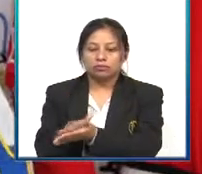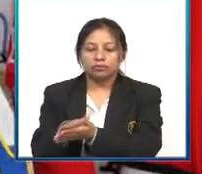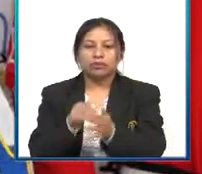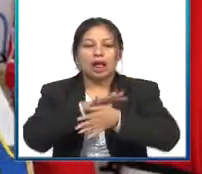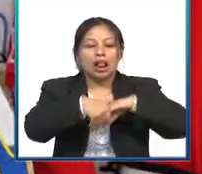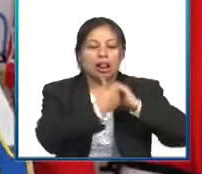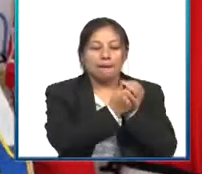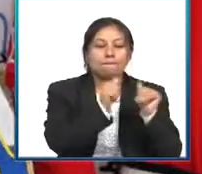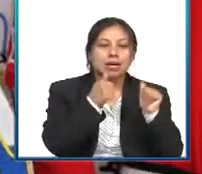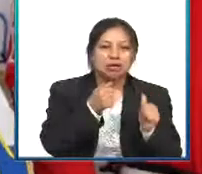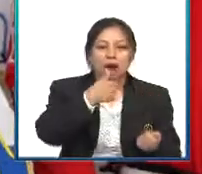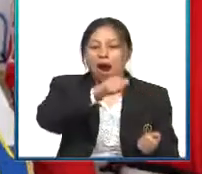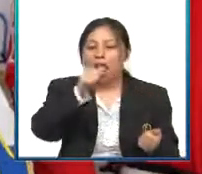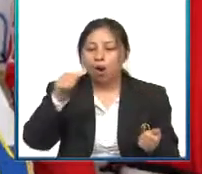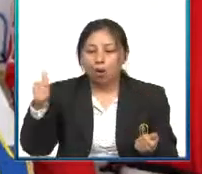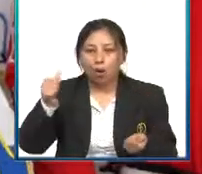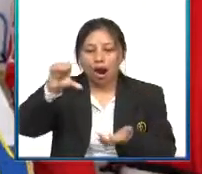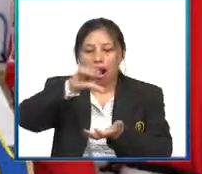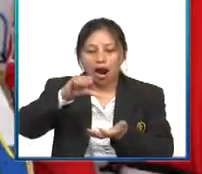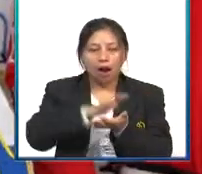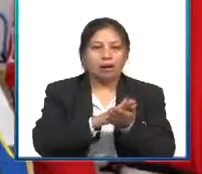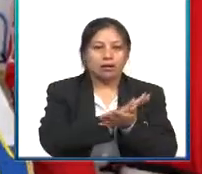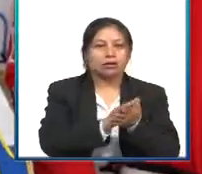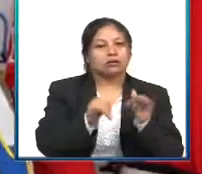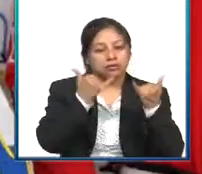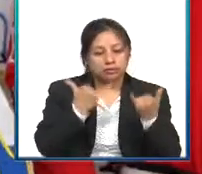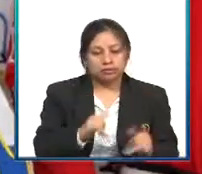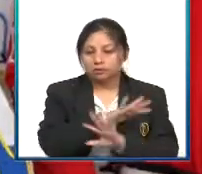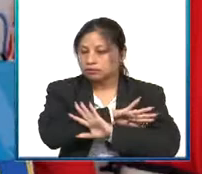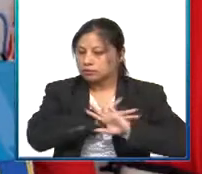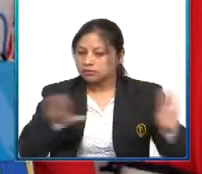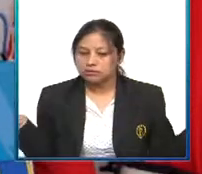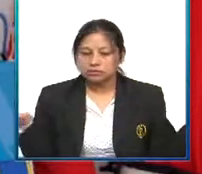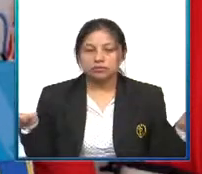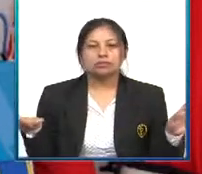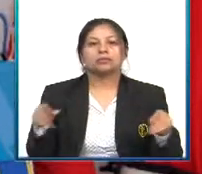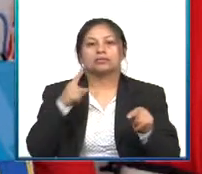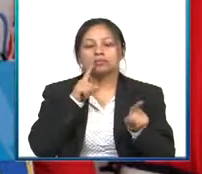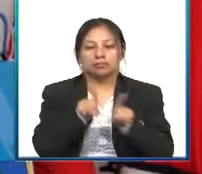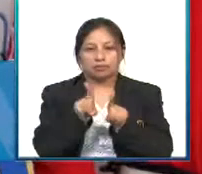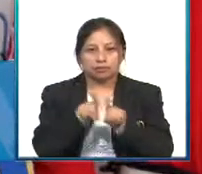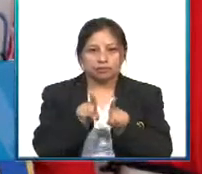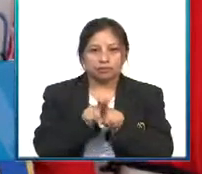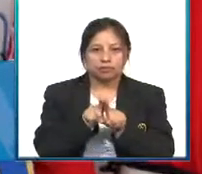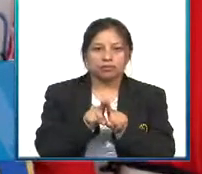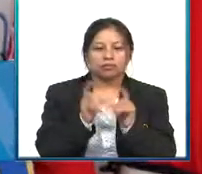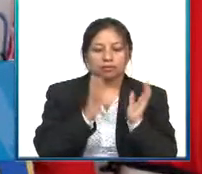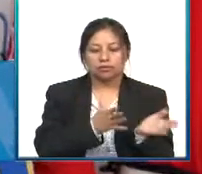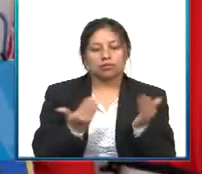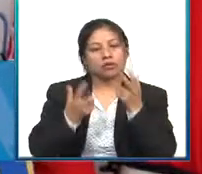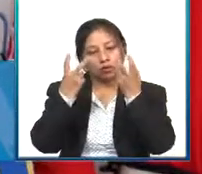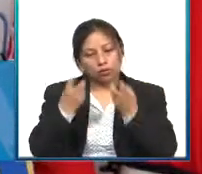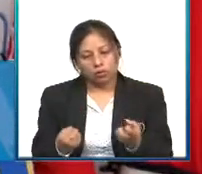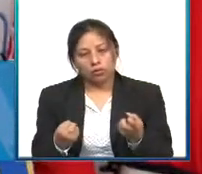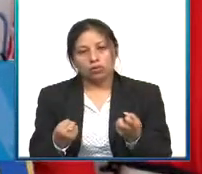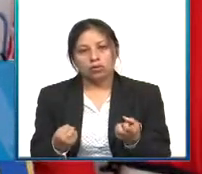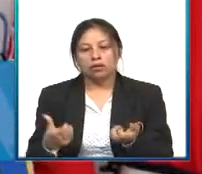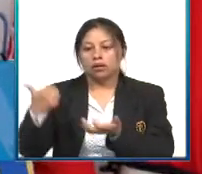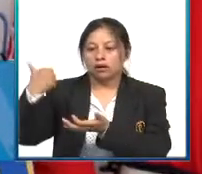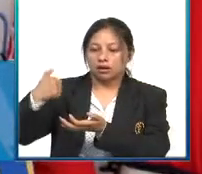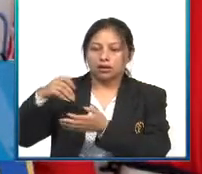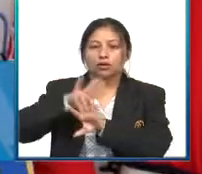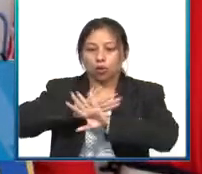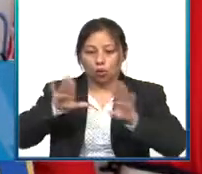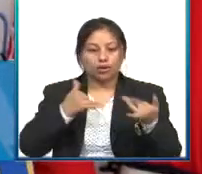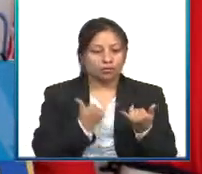pirotécnico, lavarse bien las manos, hasta después de utilizar este tipo de distracción, Colocarse otra vez el alcohol gel